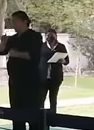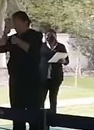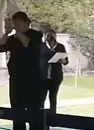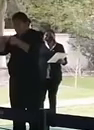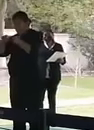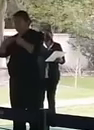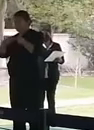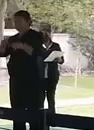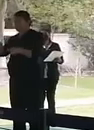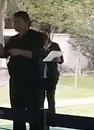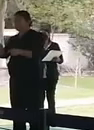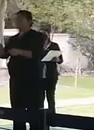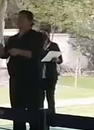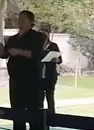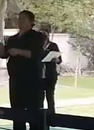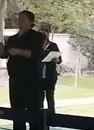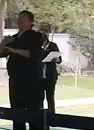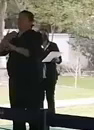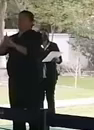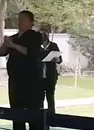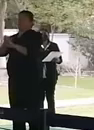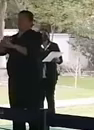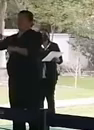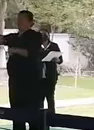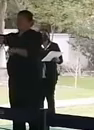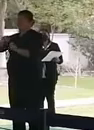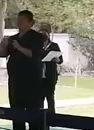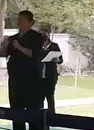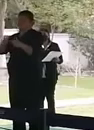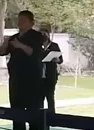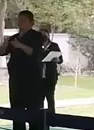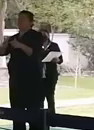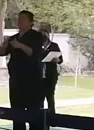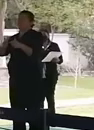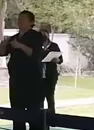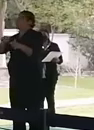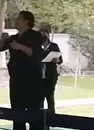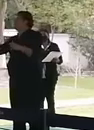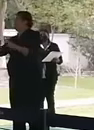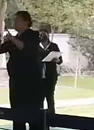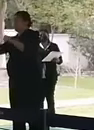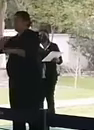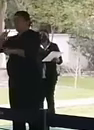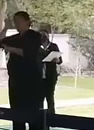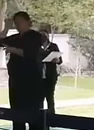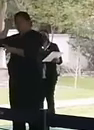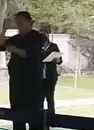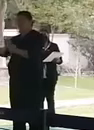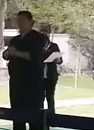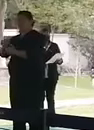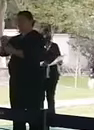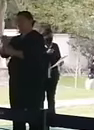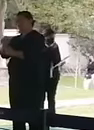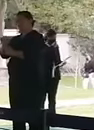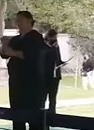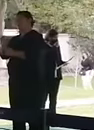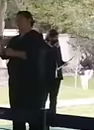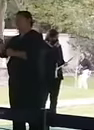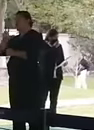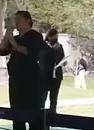que fue también otro tema. Está aquí con nosotros la titular de la CEAVO, que también formó parte de